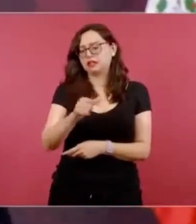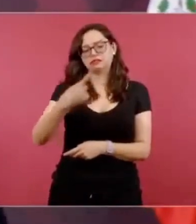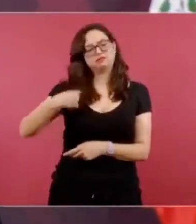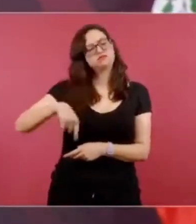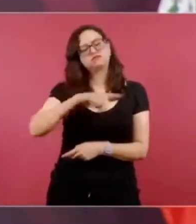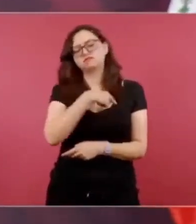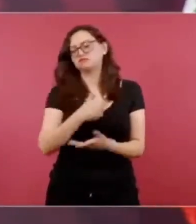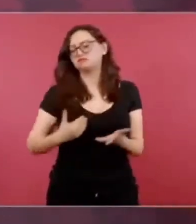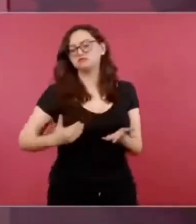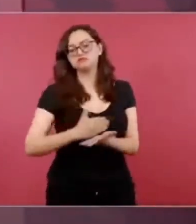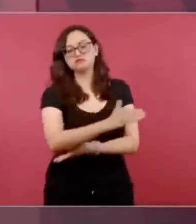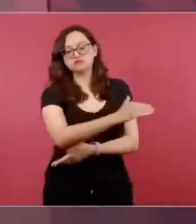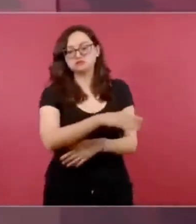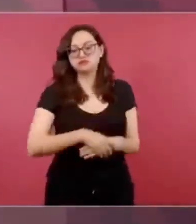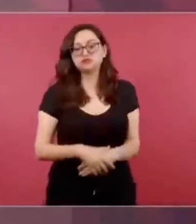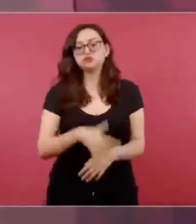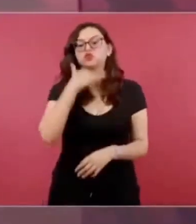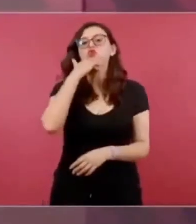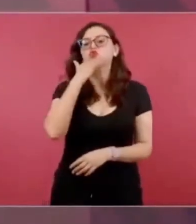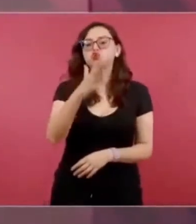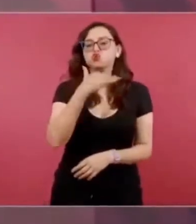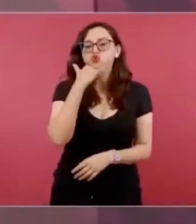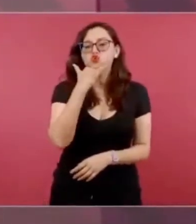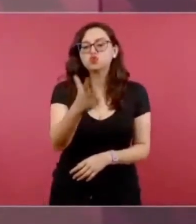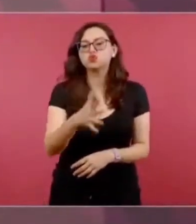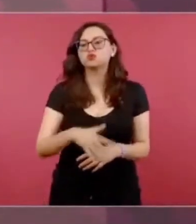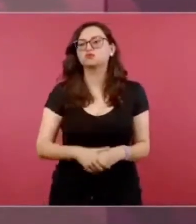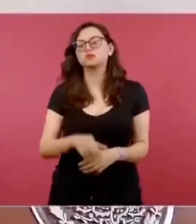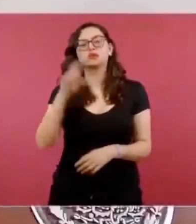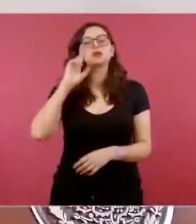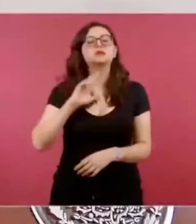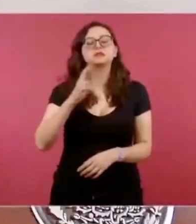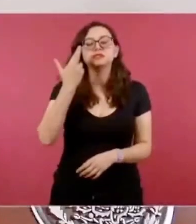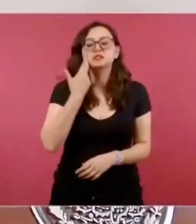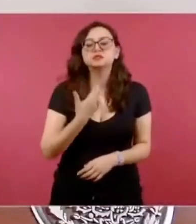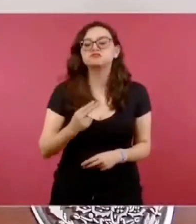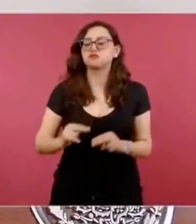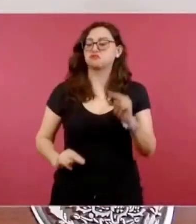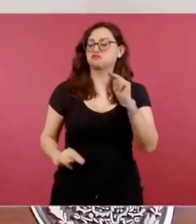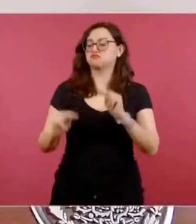en contra del clasismo, del racismo,